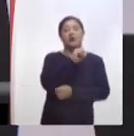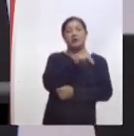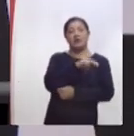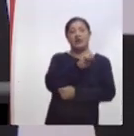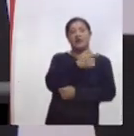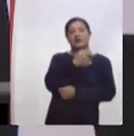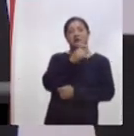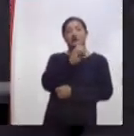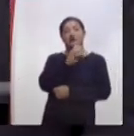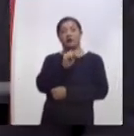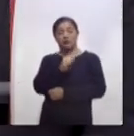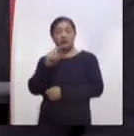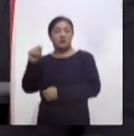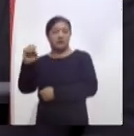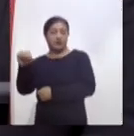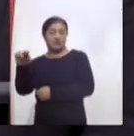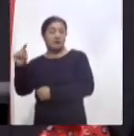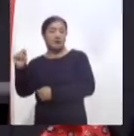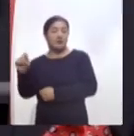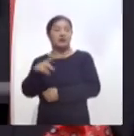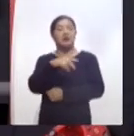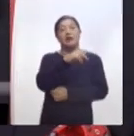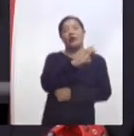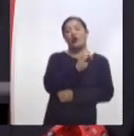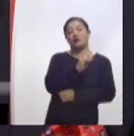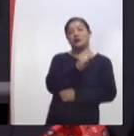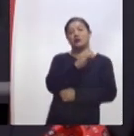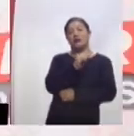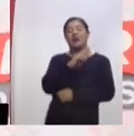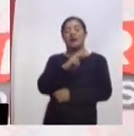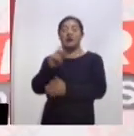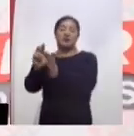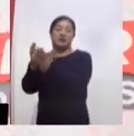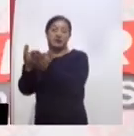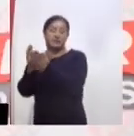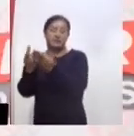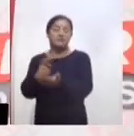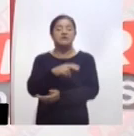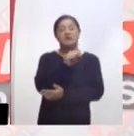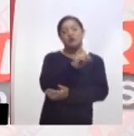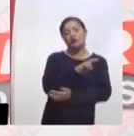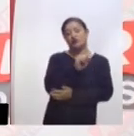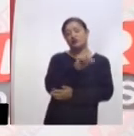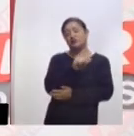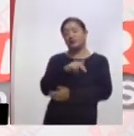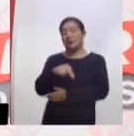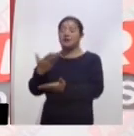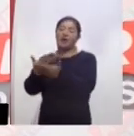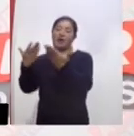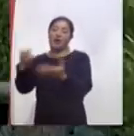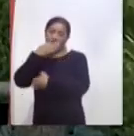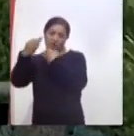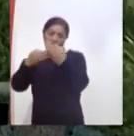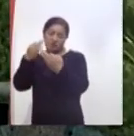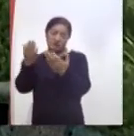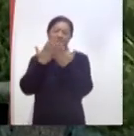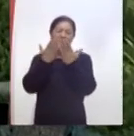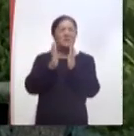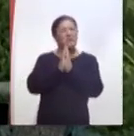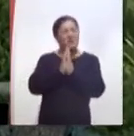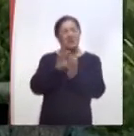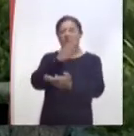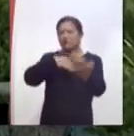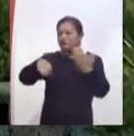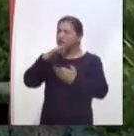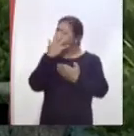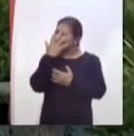Nexos TXT, Oscar Olvera de Revista Líder y Susan Munguía de Ahora Noticias piden tomar en serio la